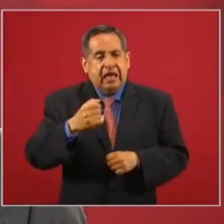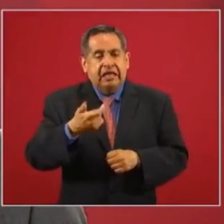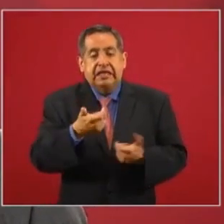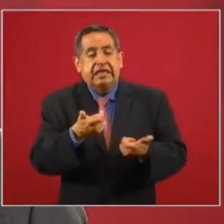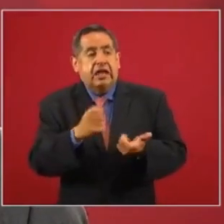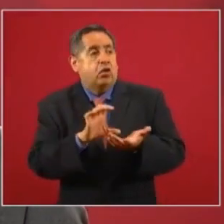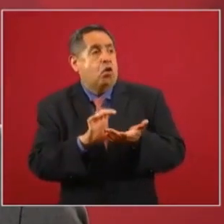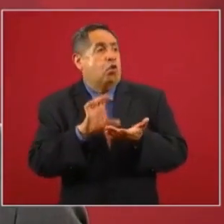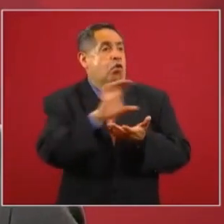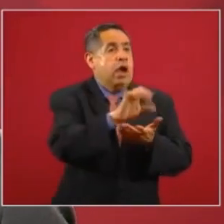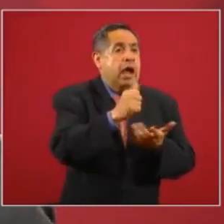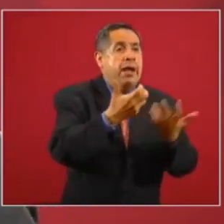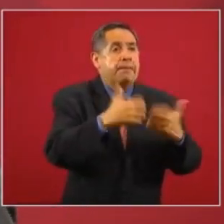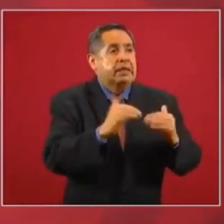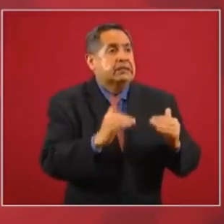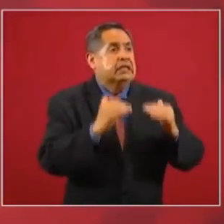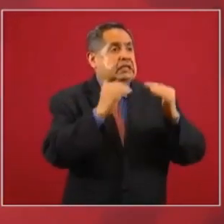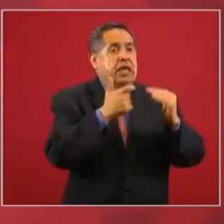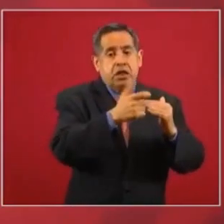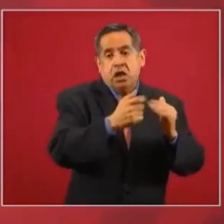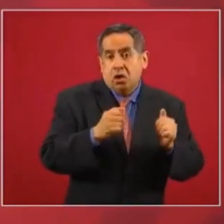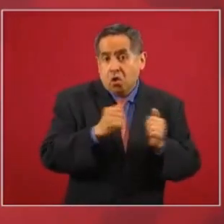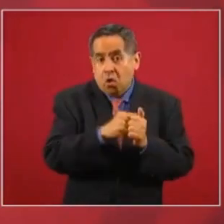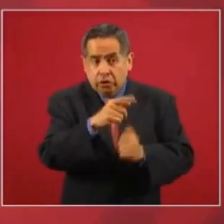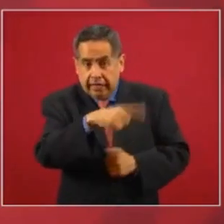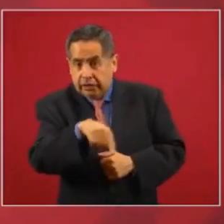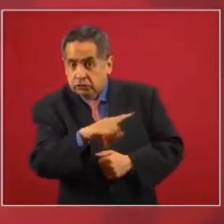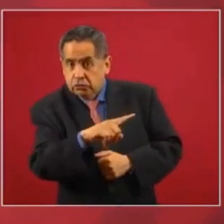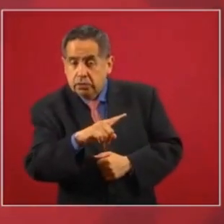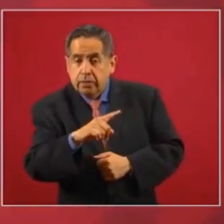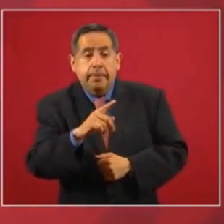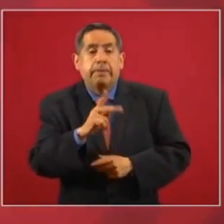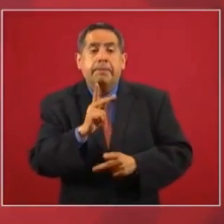arriba, contrataron deuda,